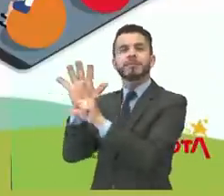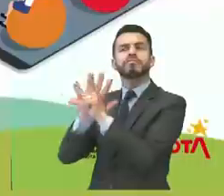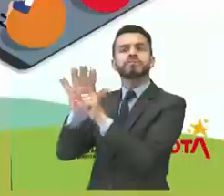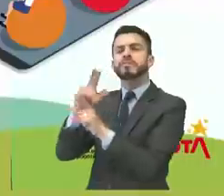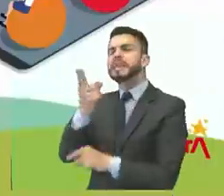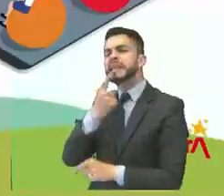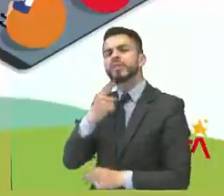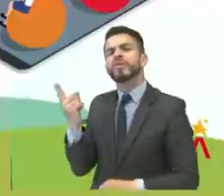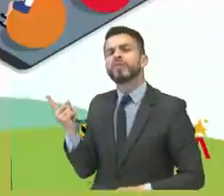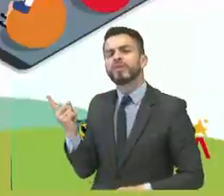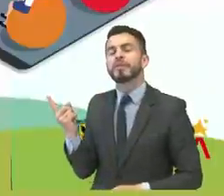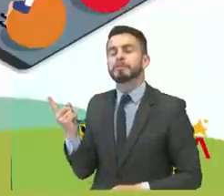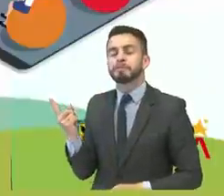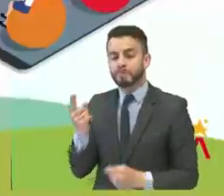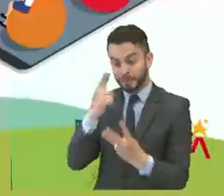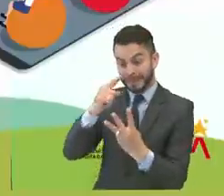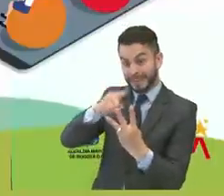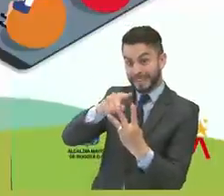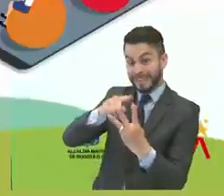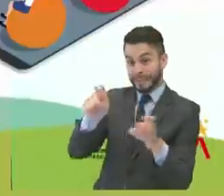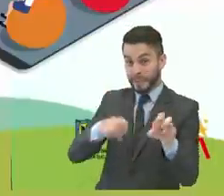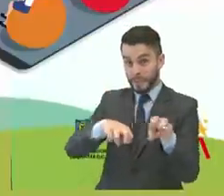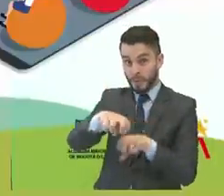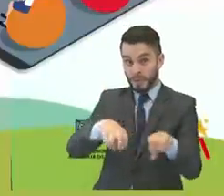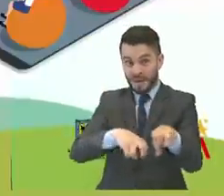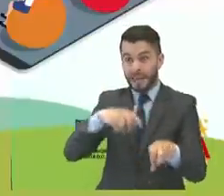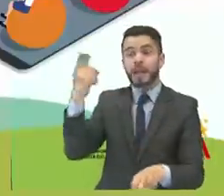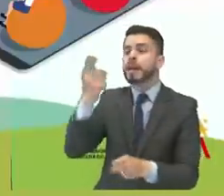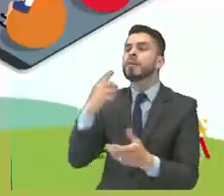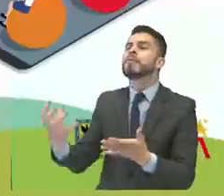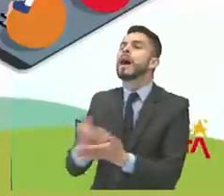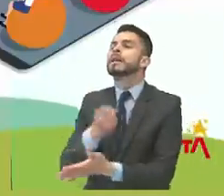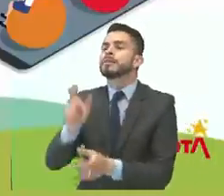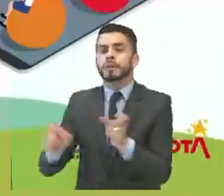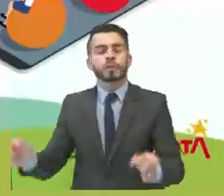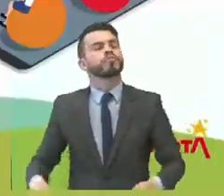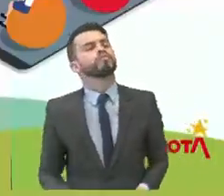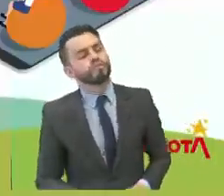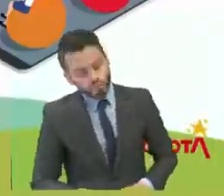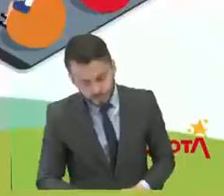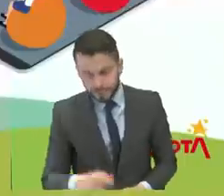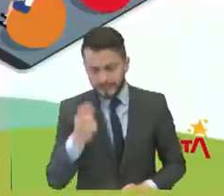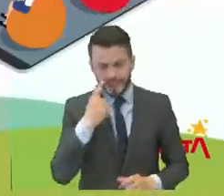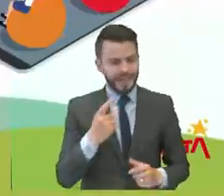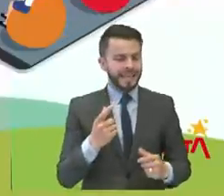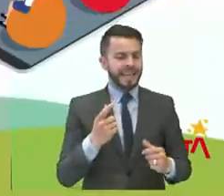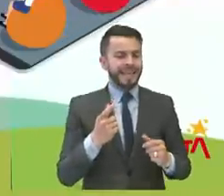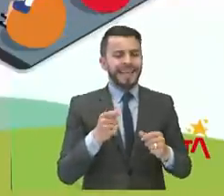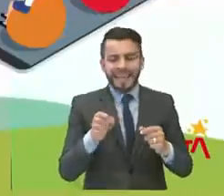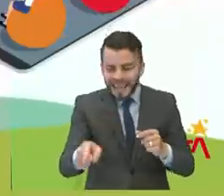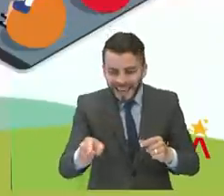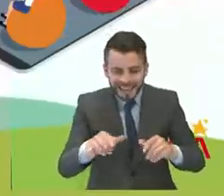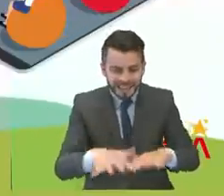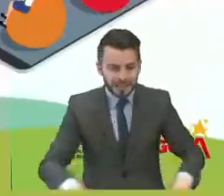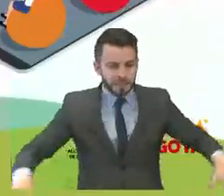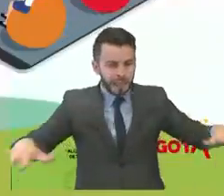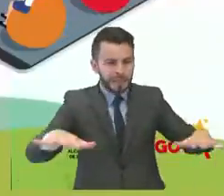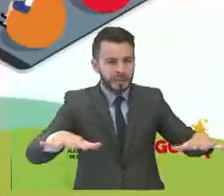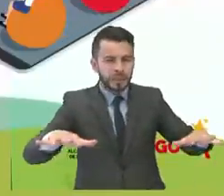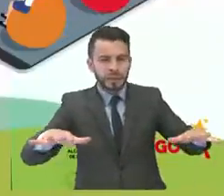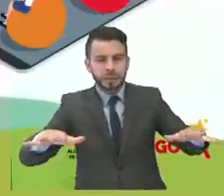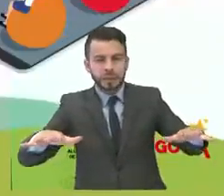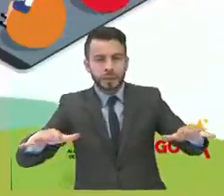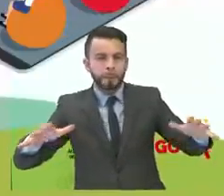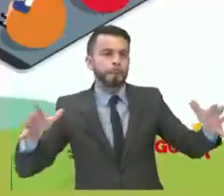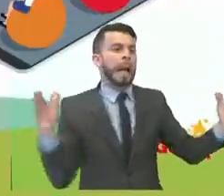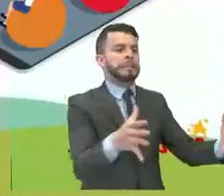de movilidad, la gente que nos, lo que nos dijo fue lo que en efecto hizo: redistribuye el espacio hacia los modos más limpios